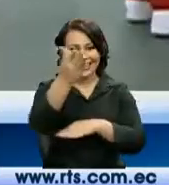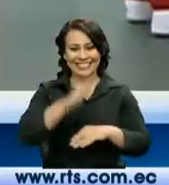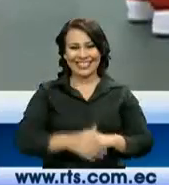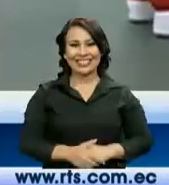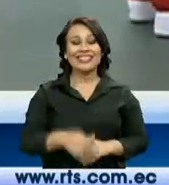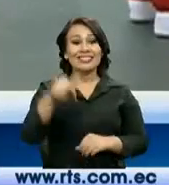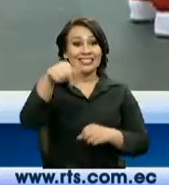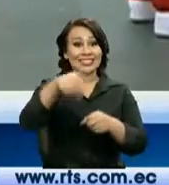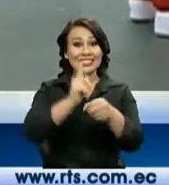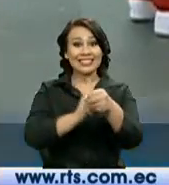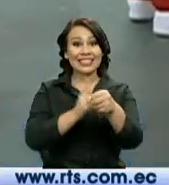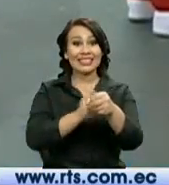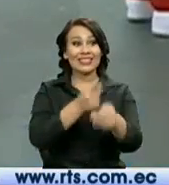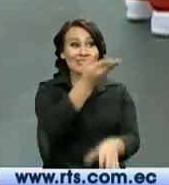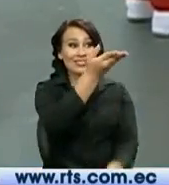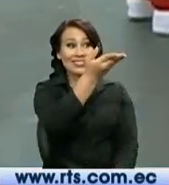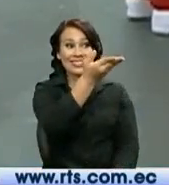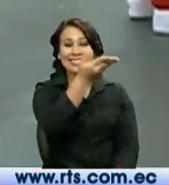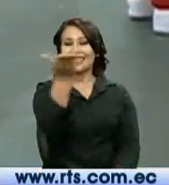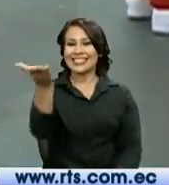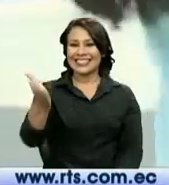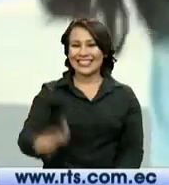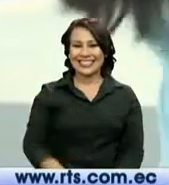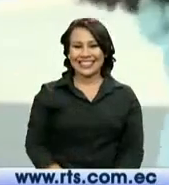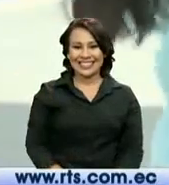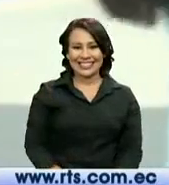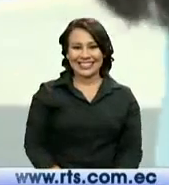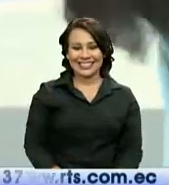En Quito informó Alison Corral.